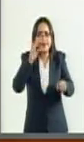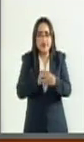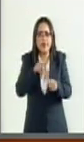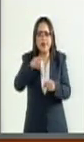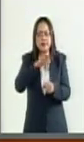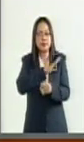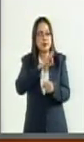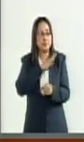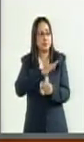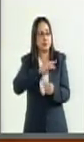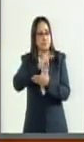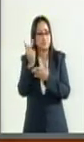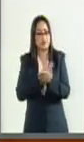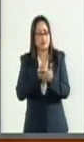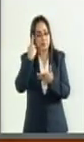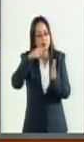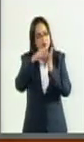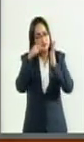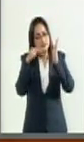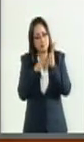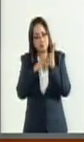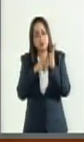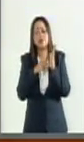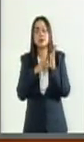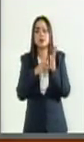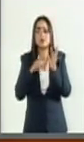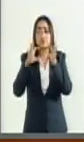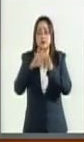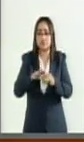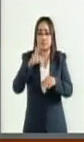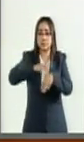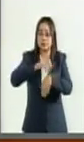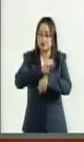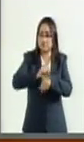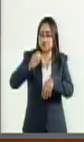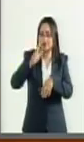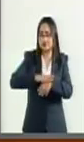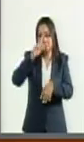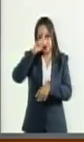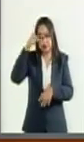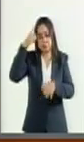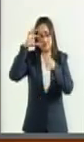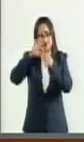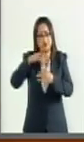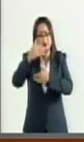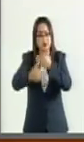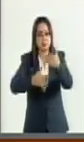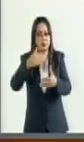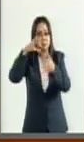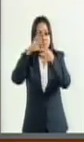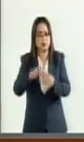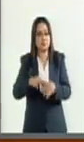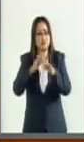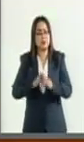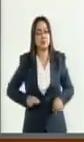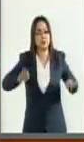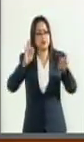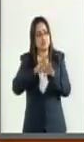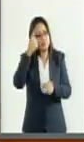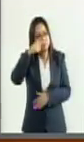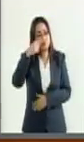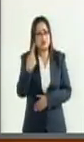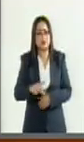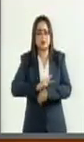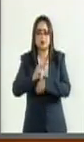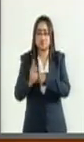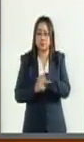incluya políticas de revisión normativa, de simplificación y homologación nacional de trámites tan necesarios en nuestro país,